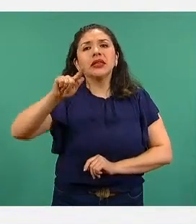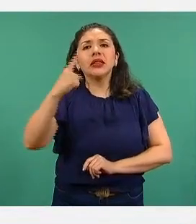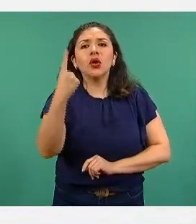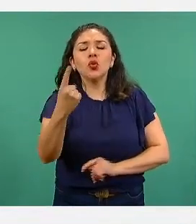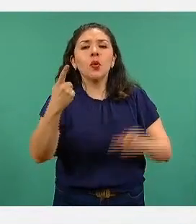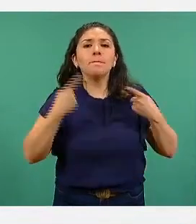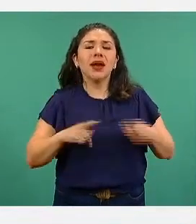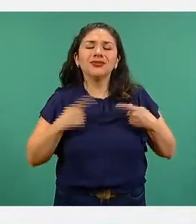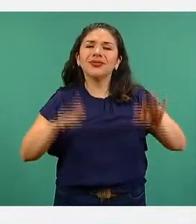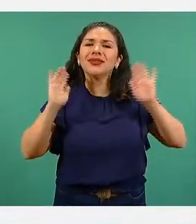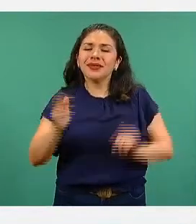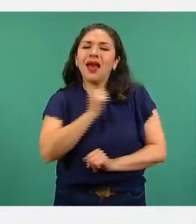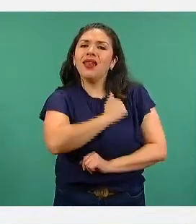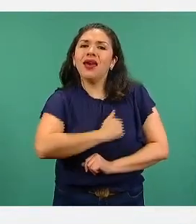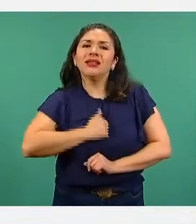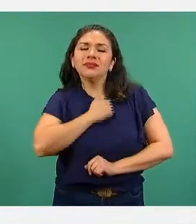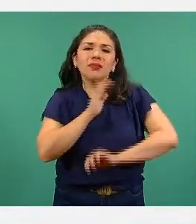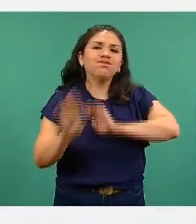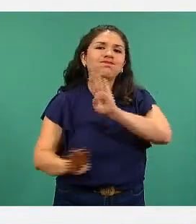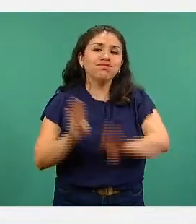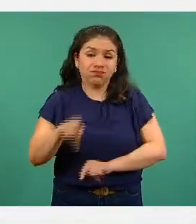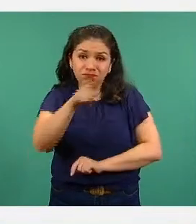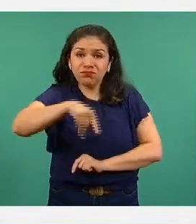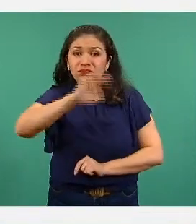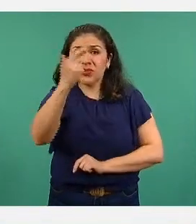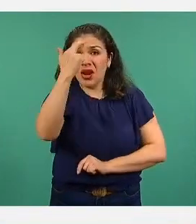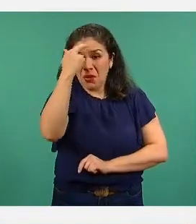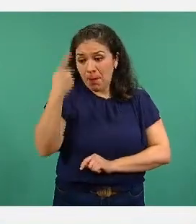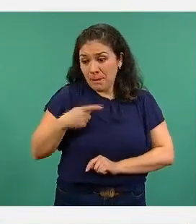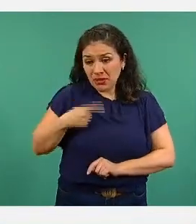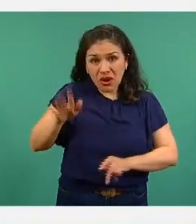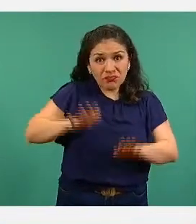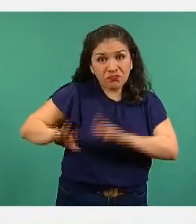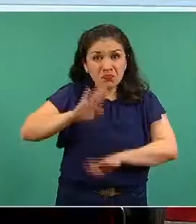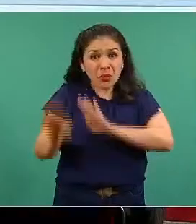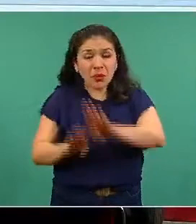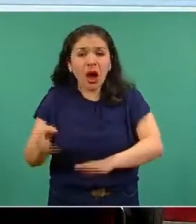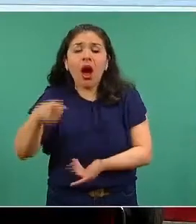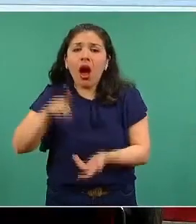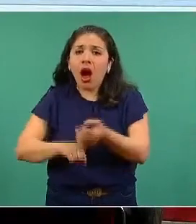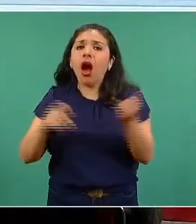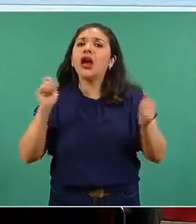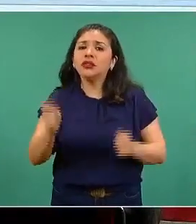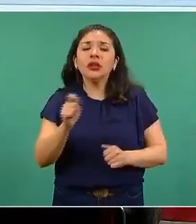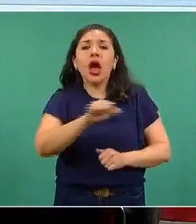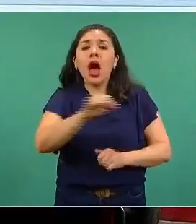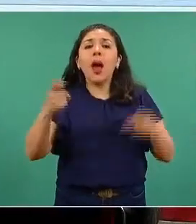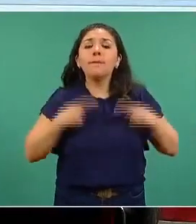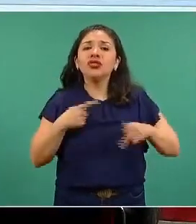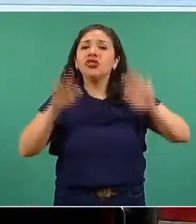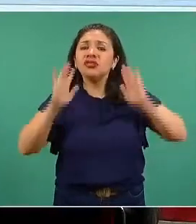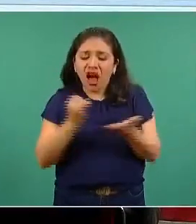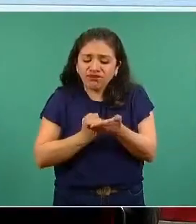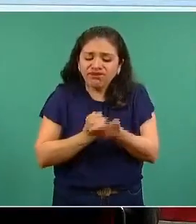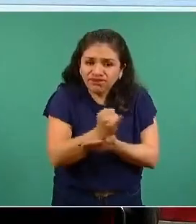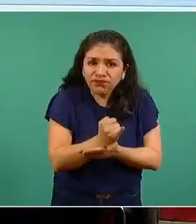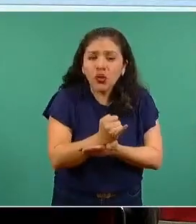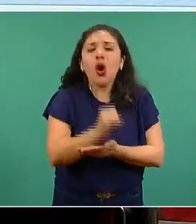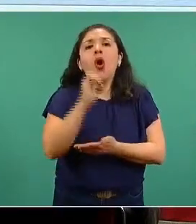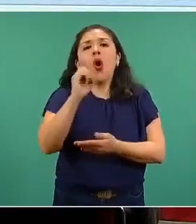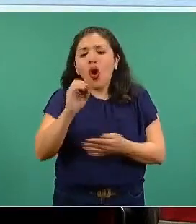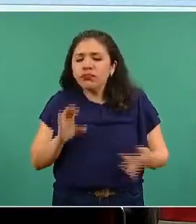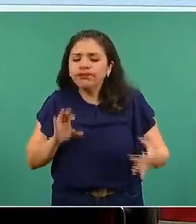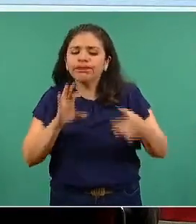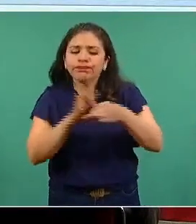144.371 lamentables defunciones, recordando que en estas defunciones tenemos las defunciones que son dictaminadas, que son